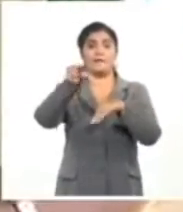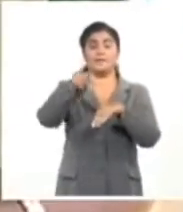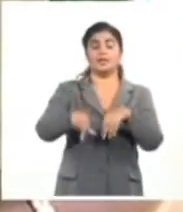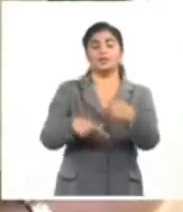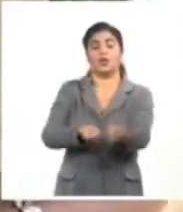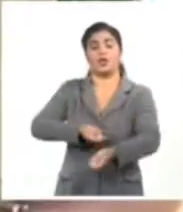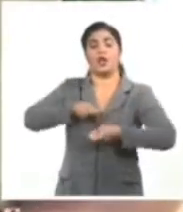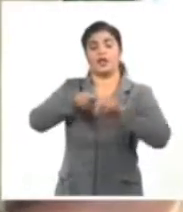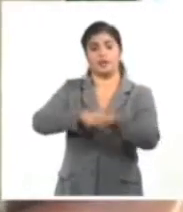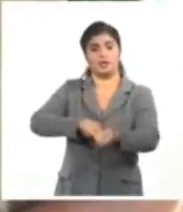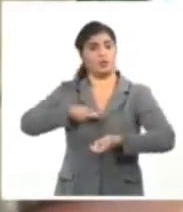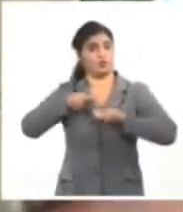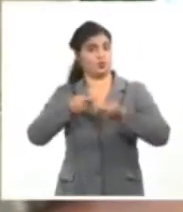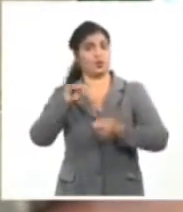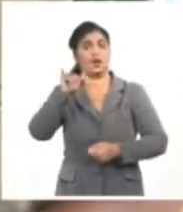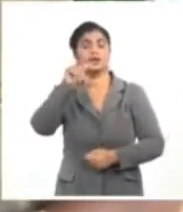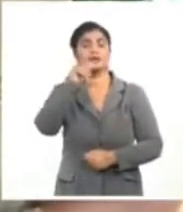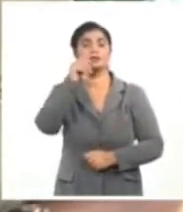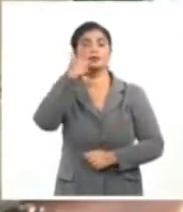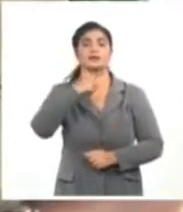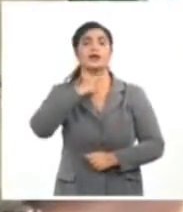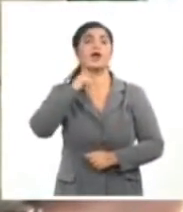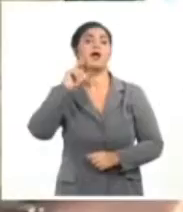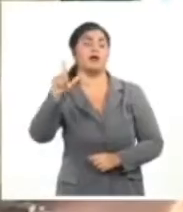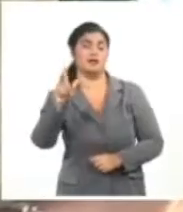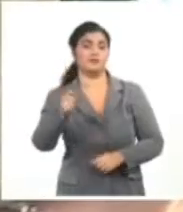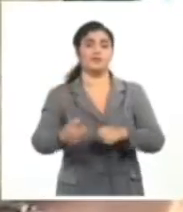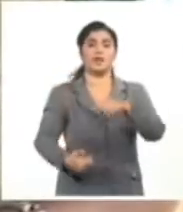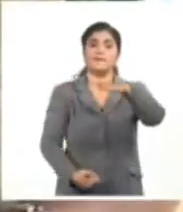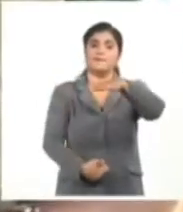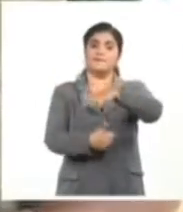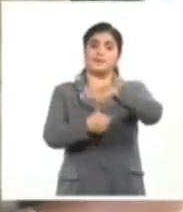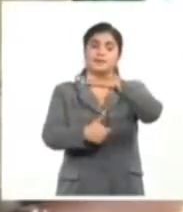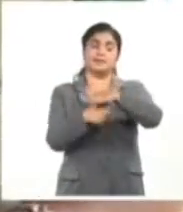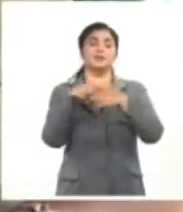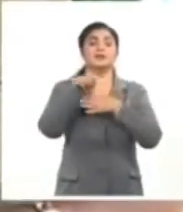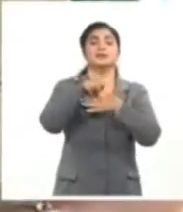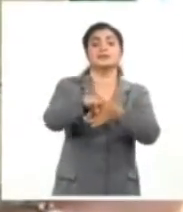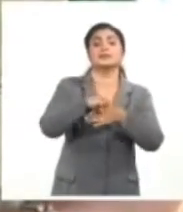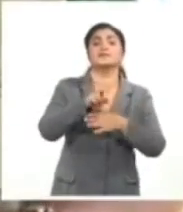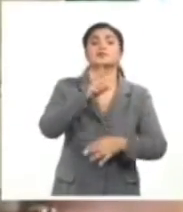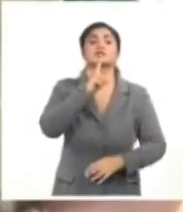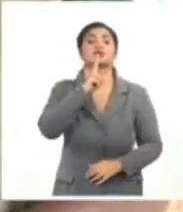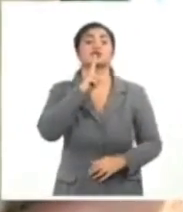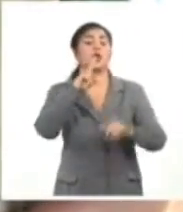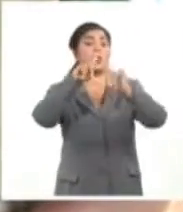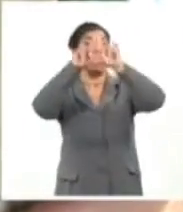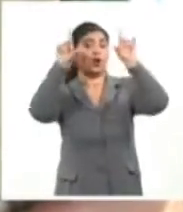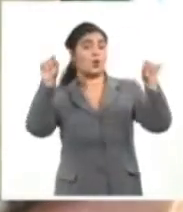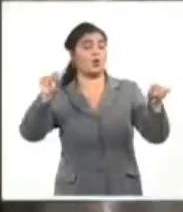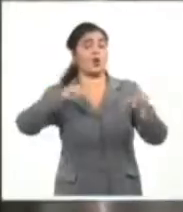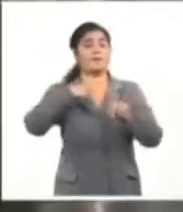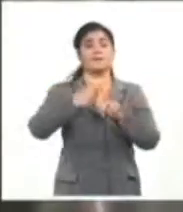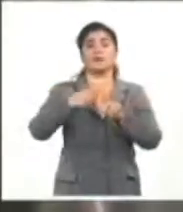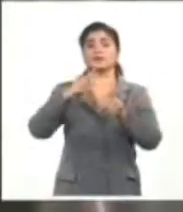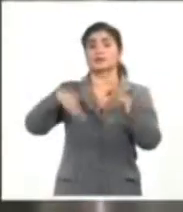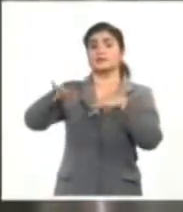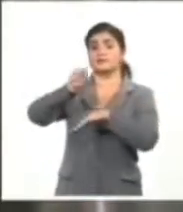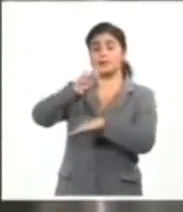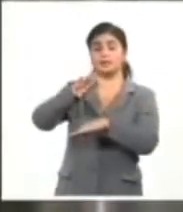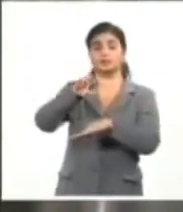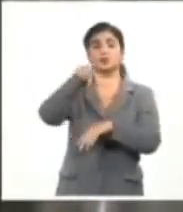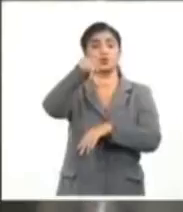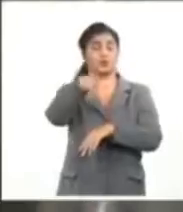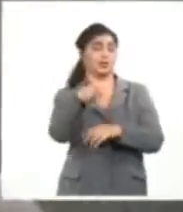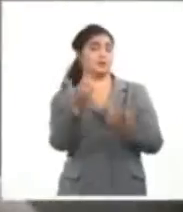Idael Pérez Brito, el presidente del Instituto de Recursos Hidráulicos, Antonio Rodríguez, y el ministro de la Industria Alimentaria, Manuel Sobrino, visitaron